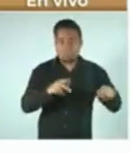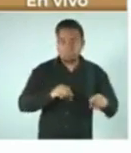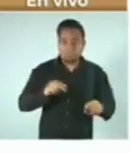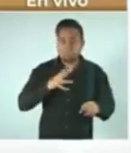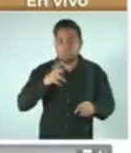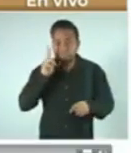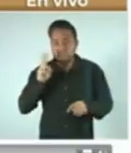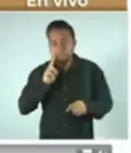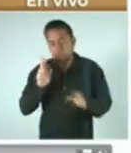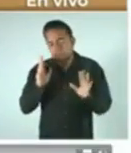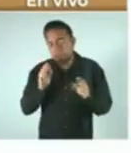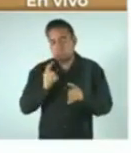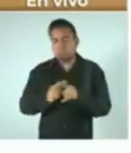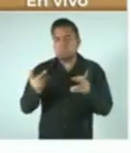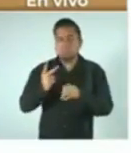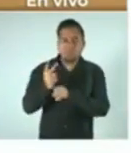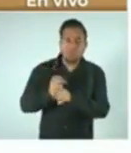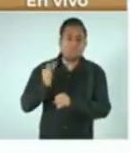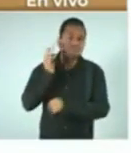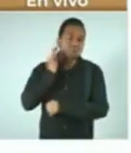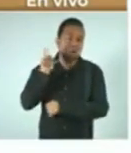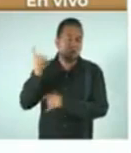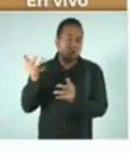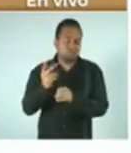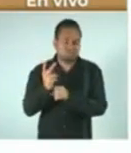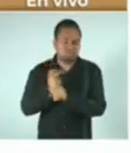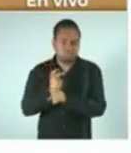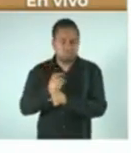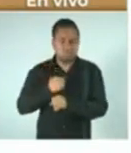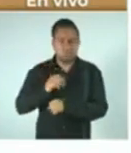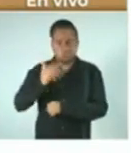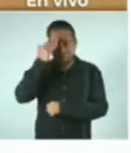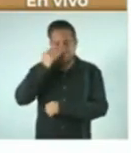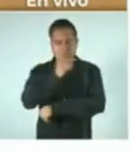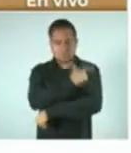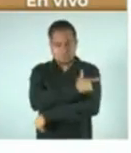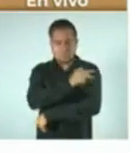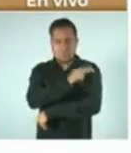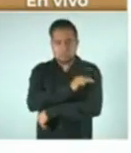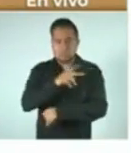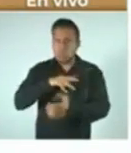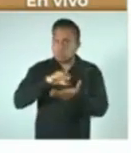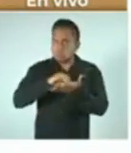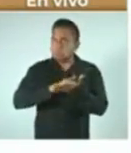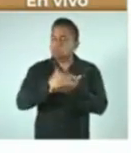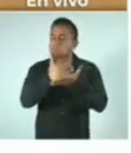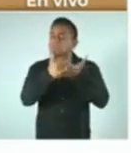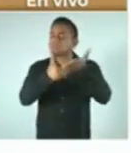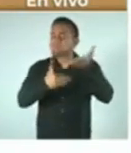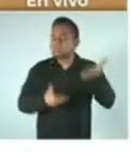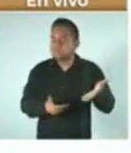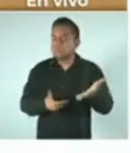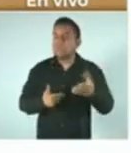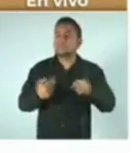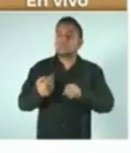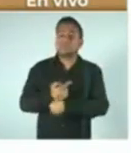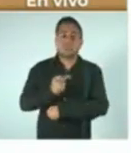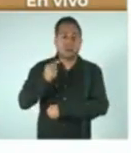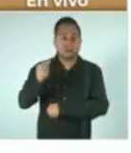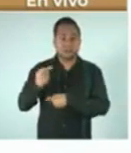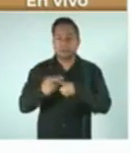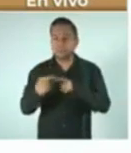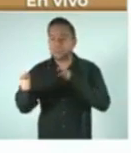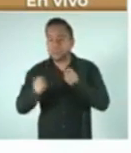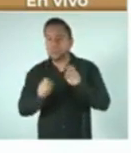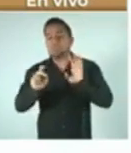elementos. Eso ya lo está haciendo la Fiscalía, y sabemos que la Guardia Nacional tiene un reporte de qué ocurrió ahí, pero forma